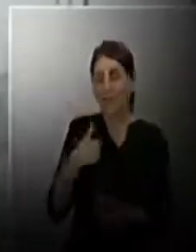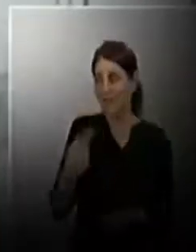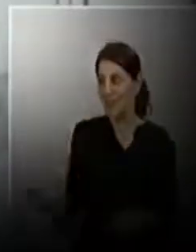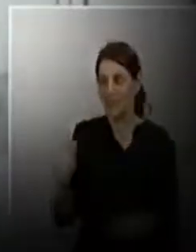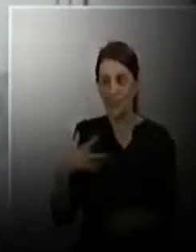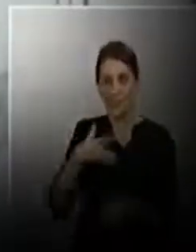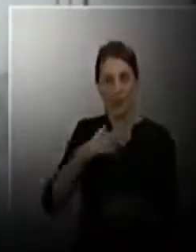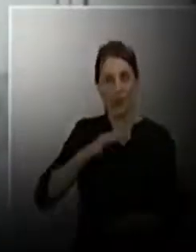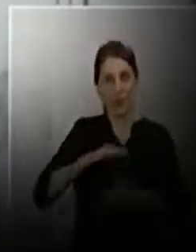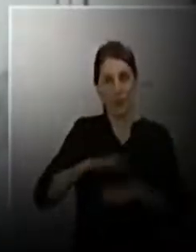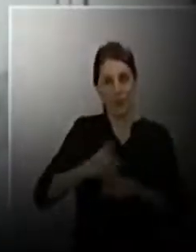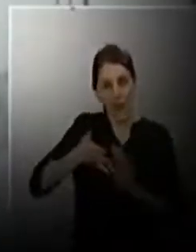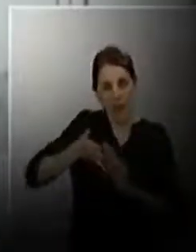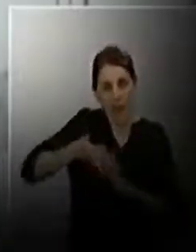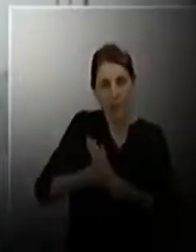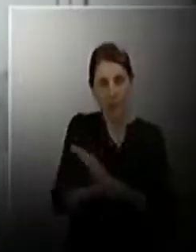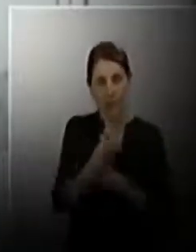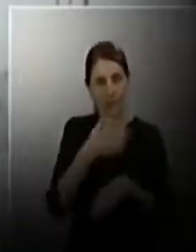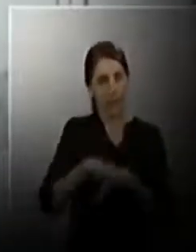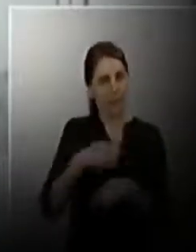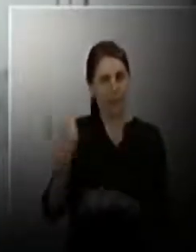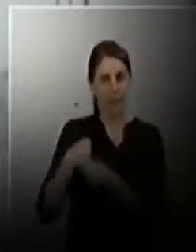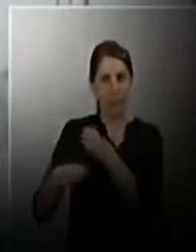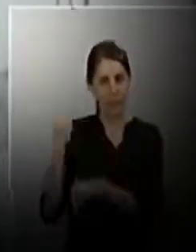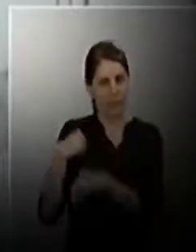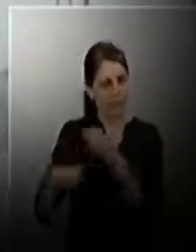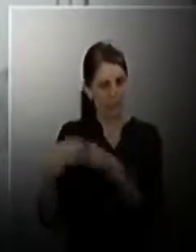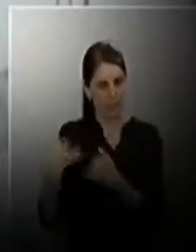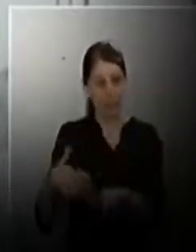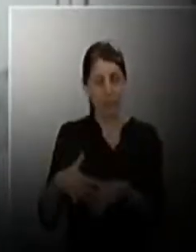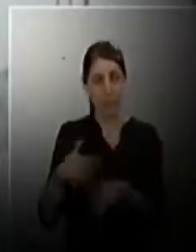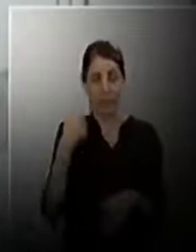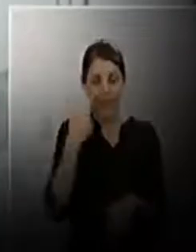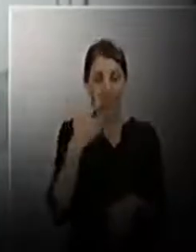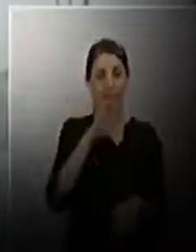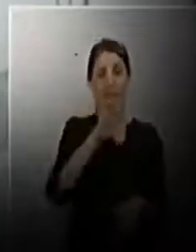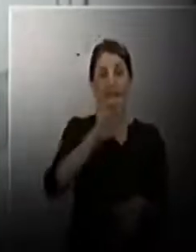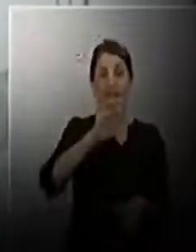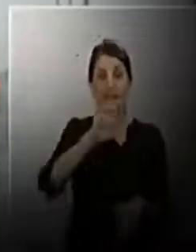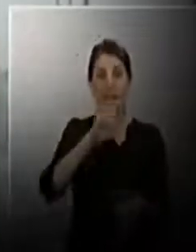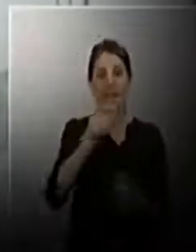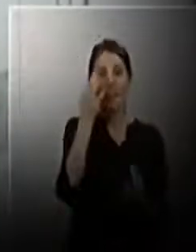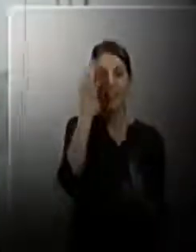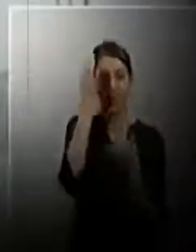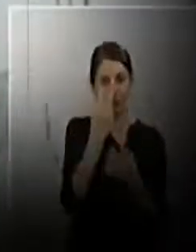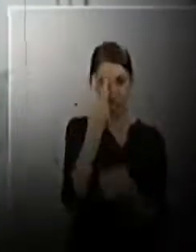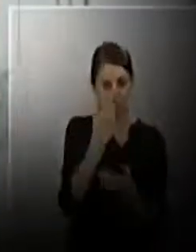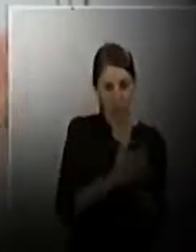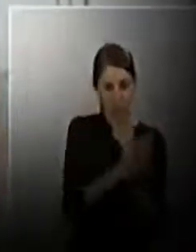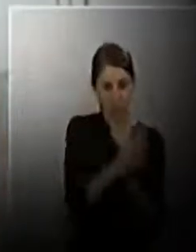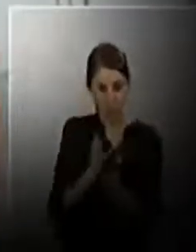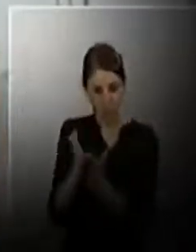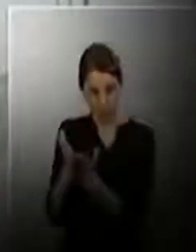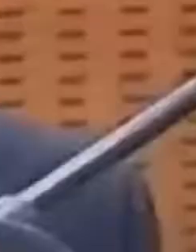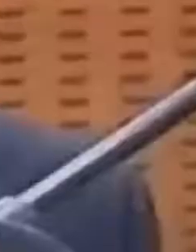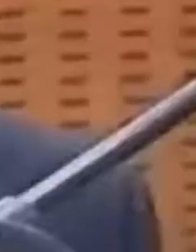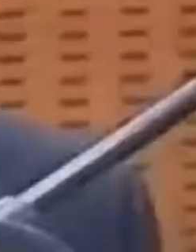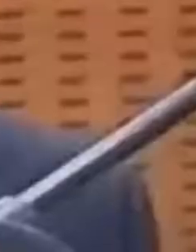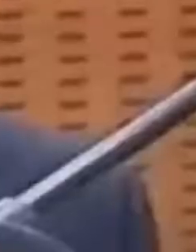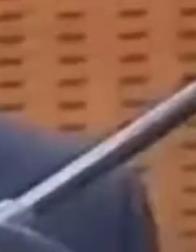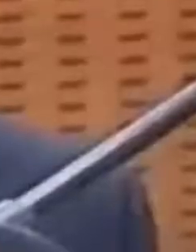hay dos datos en el ERTE. Lo vuelvo a explicar. Un primer dato que es la empresa, imagínense una empresa X,